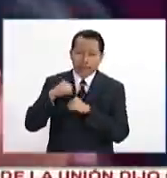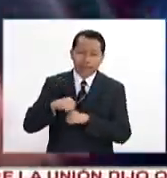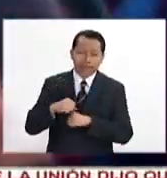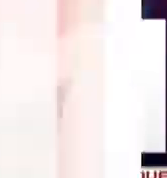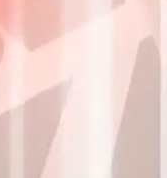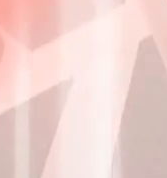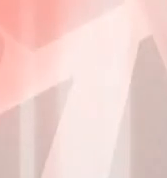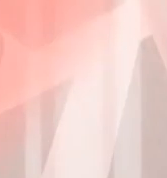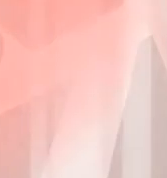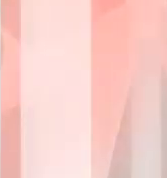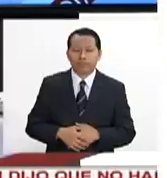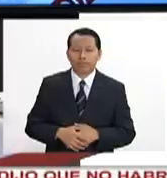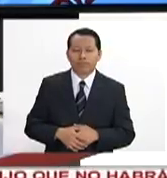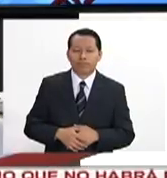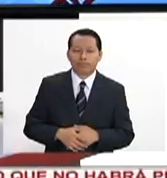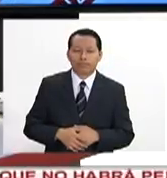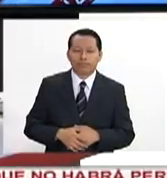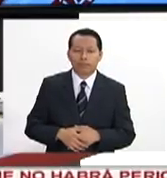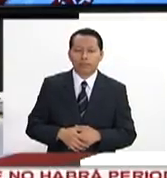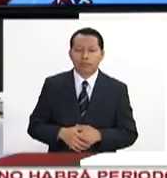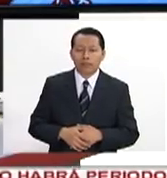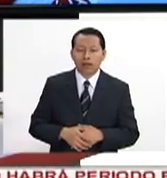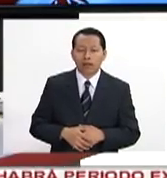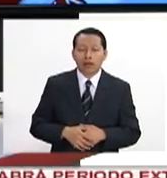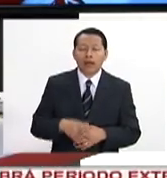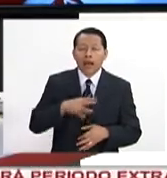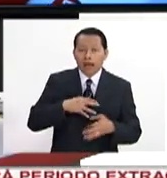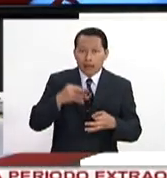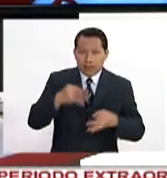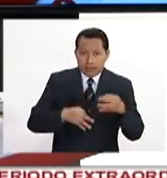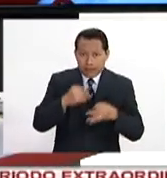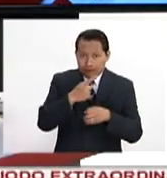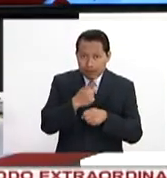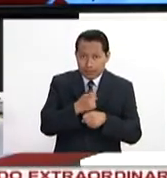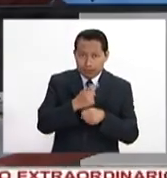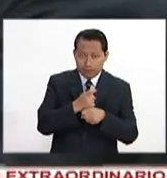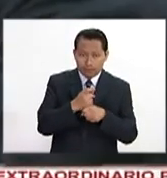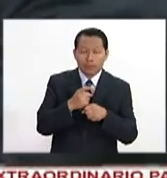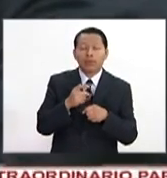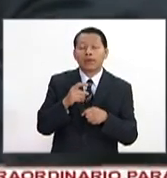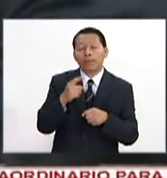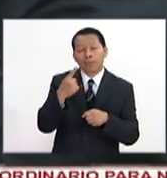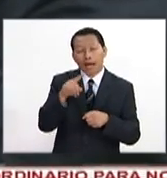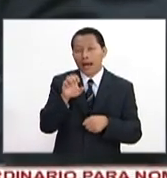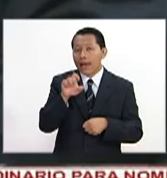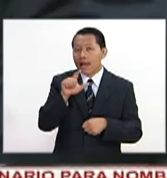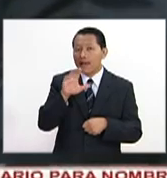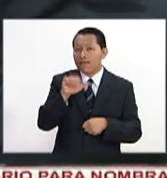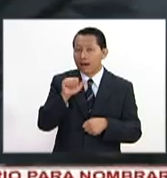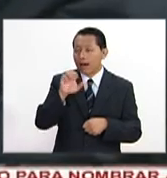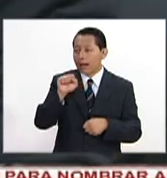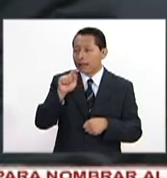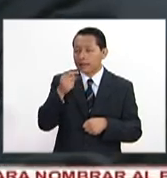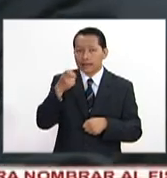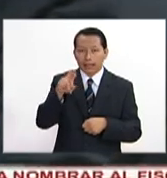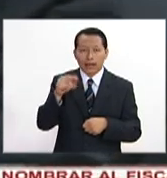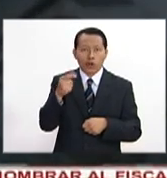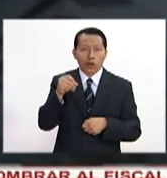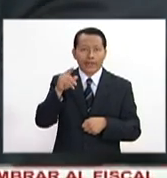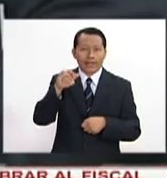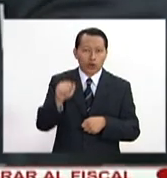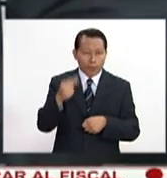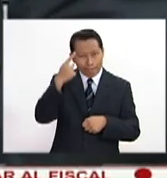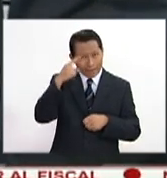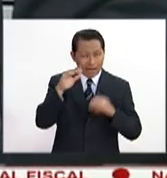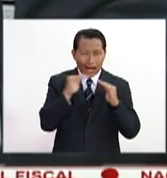autoridades. El primer tribunal unitario negó nuevamente a Elbester Gordillo la prisión domiciliaria. La